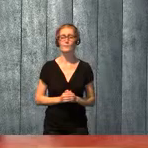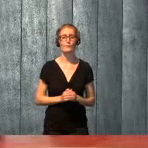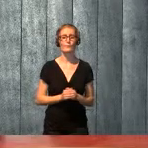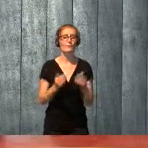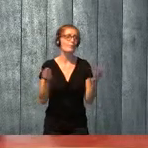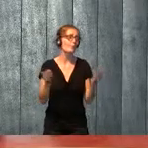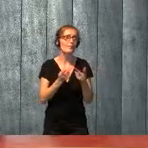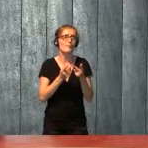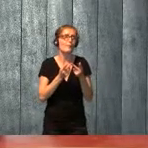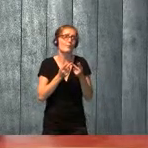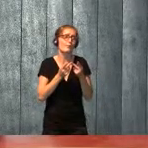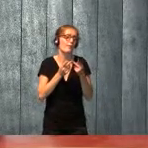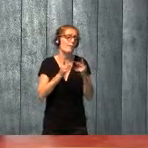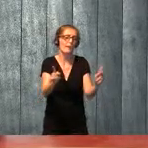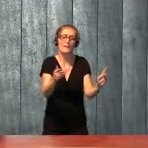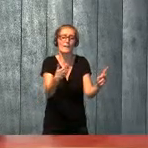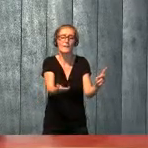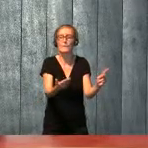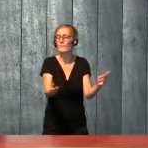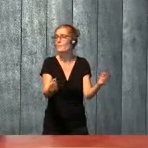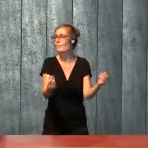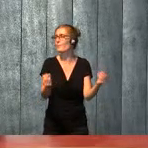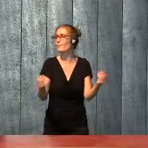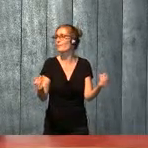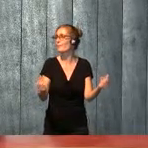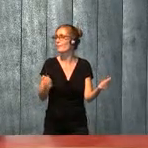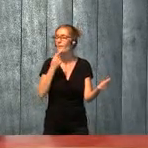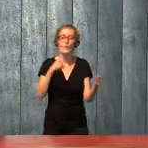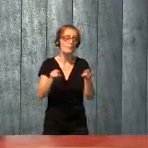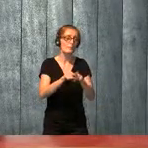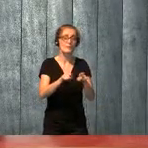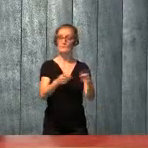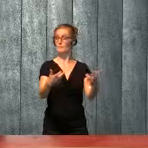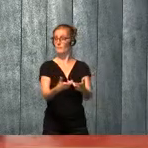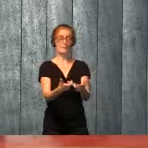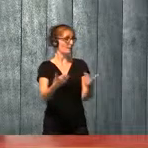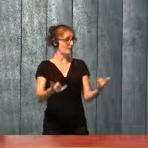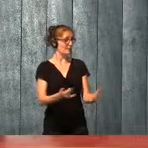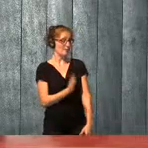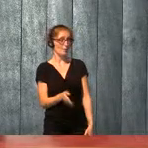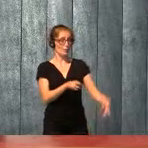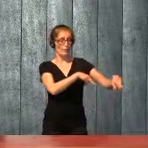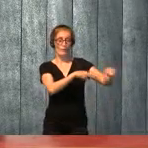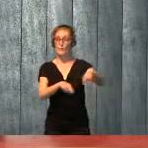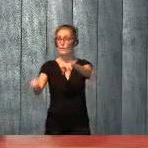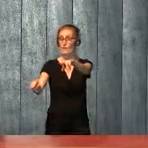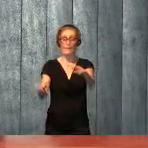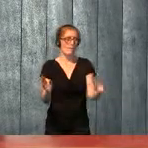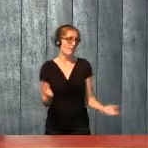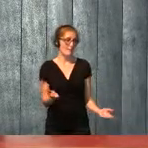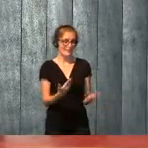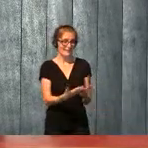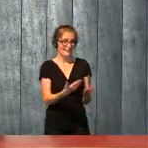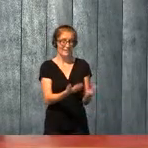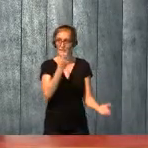donde esa ría que vemos aquí cerca también en Burdeos sea el auténtico eje transversal.